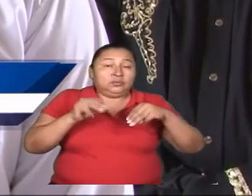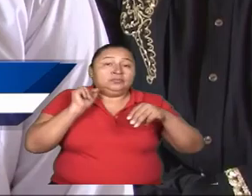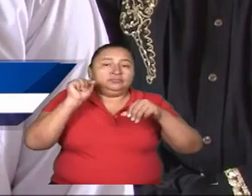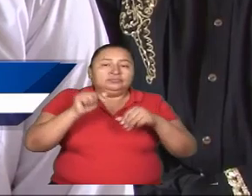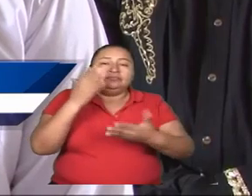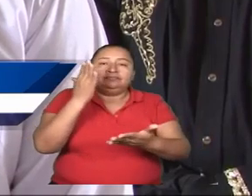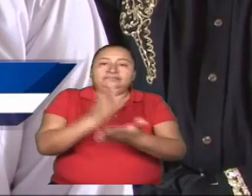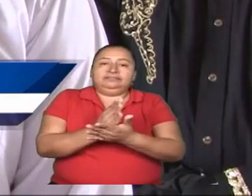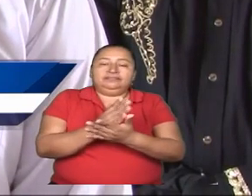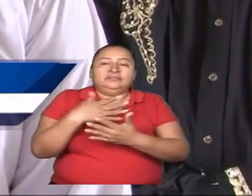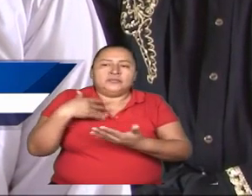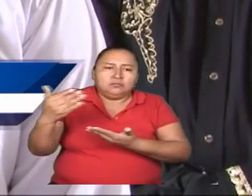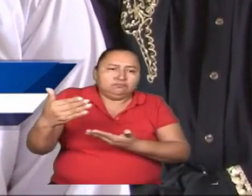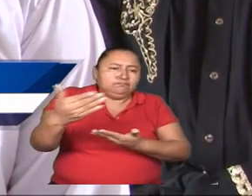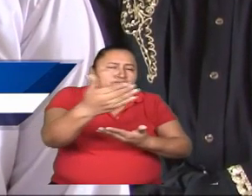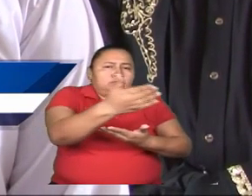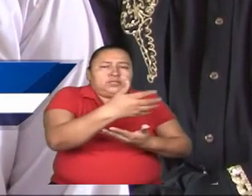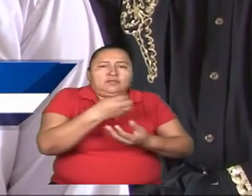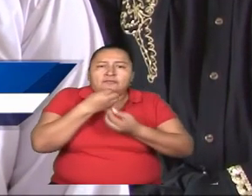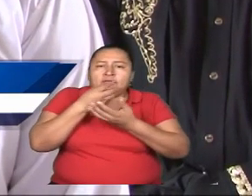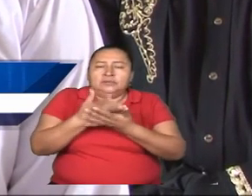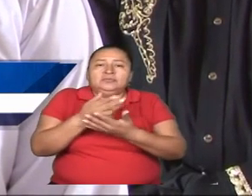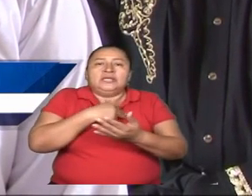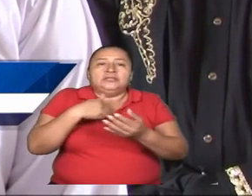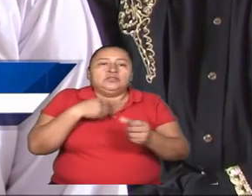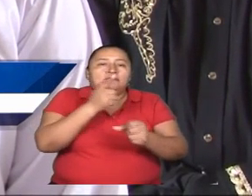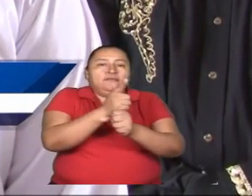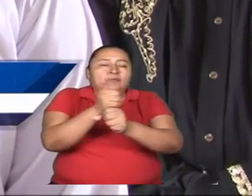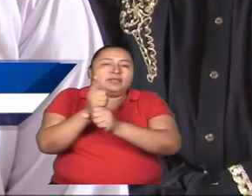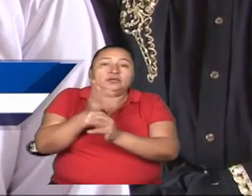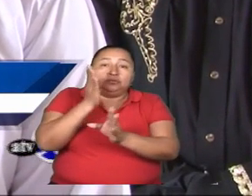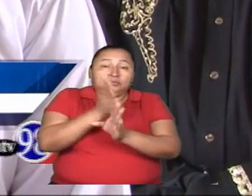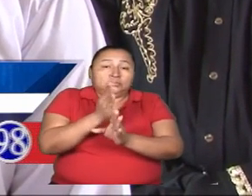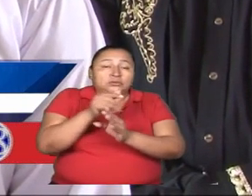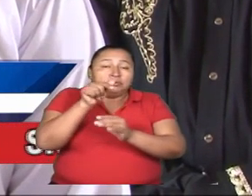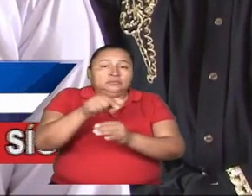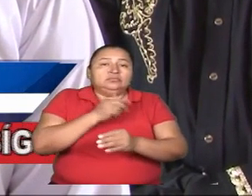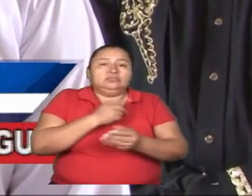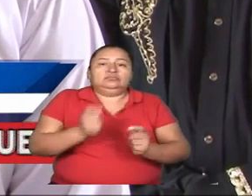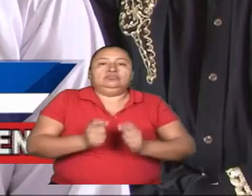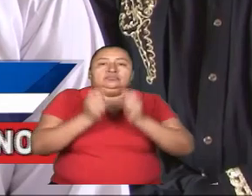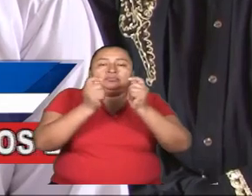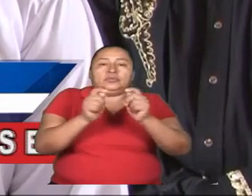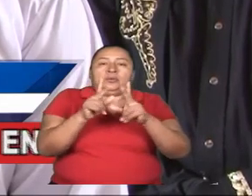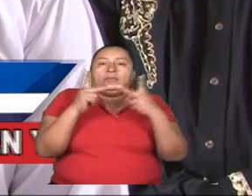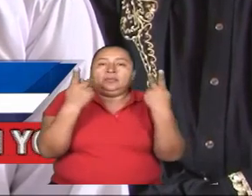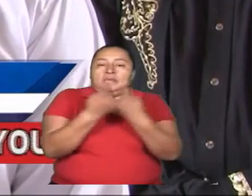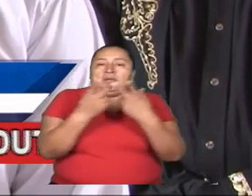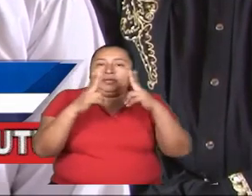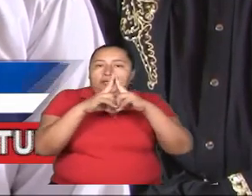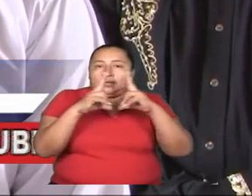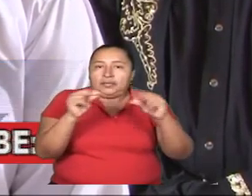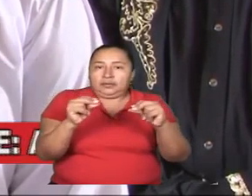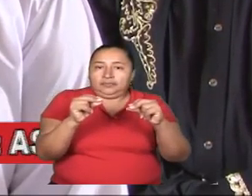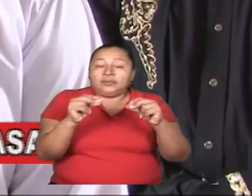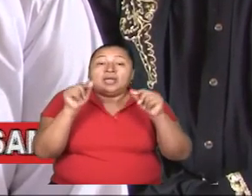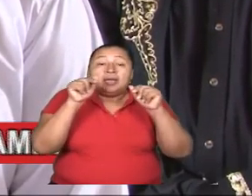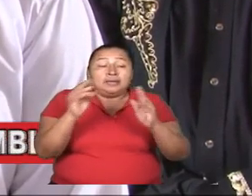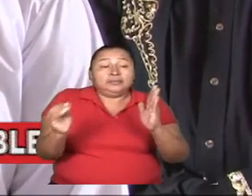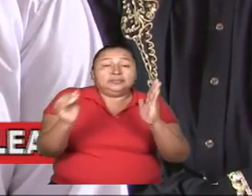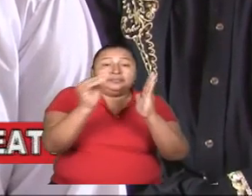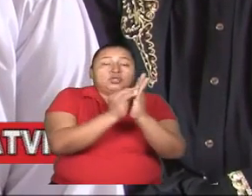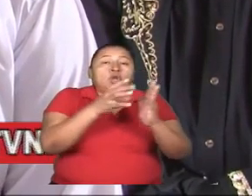decidimos recopilar toda la información y crear un video documental que el día de hoy le estamos entregando al pueblo de Nicaragua, donde plasmamos